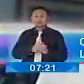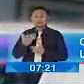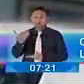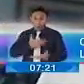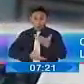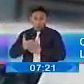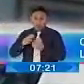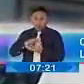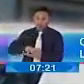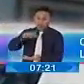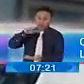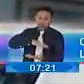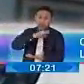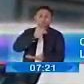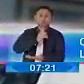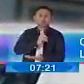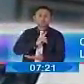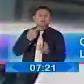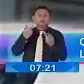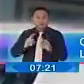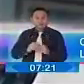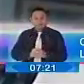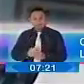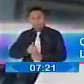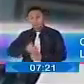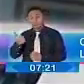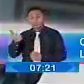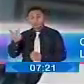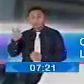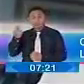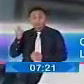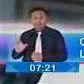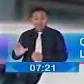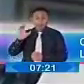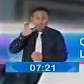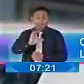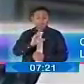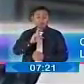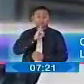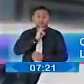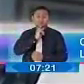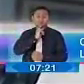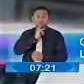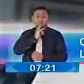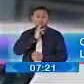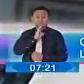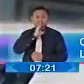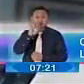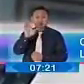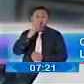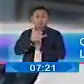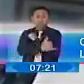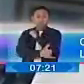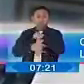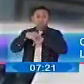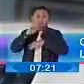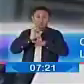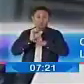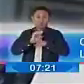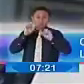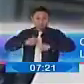comercio bilateral entre países, sino también obviamente las inversiones. Estados Unidos históricamente ha sido un país que invierte en el